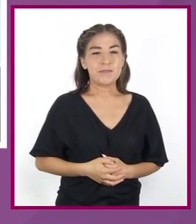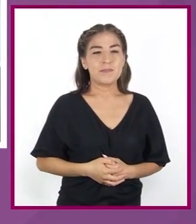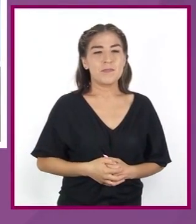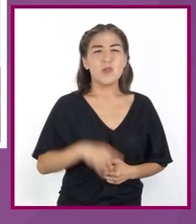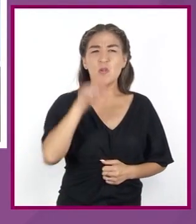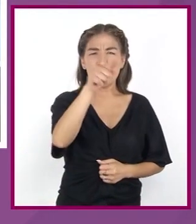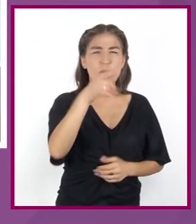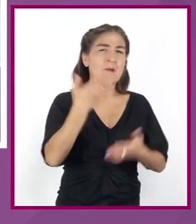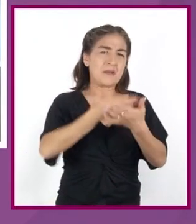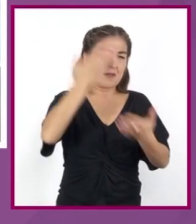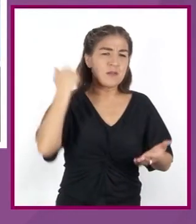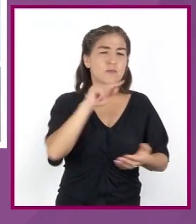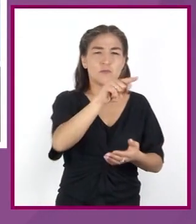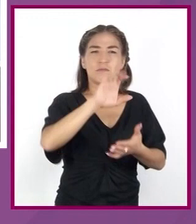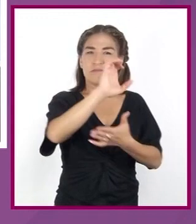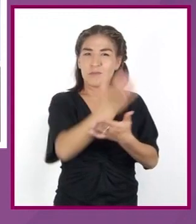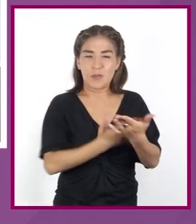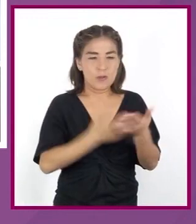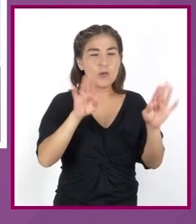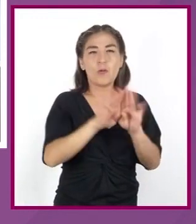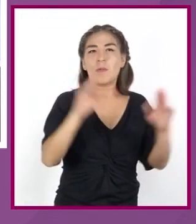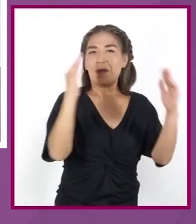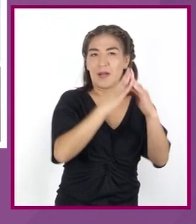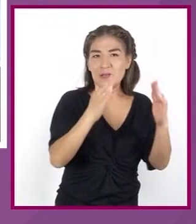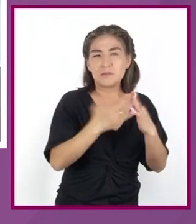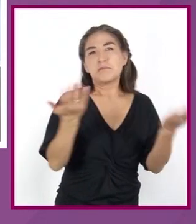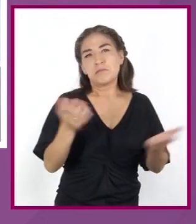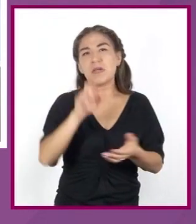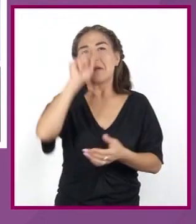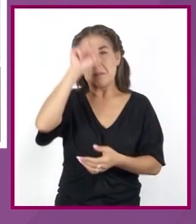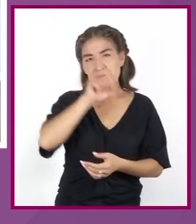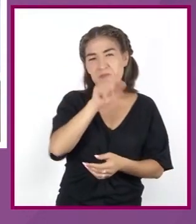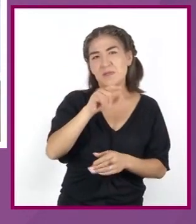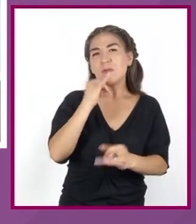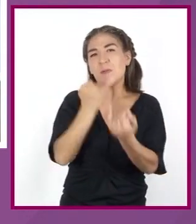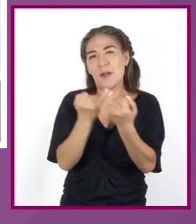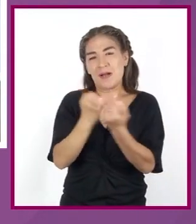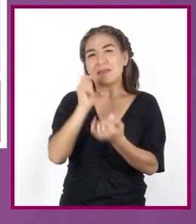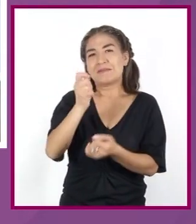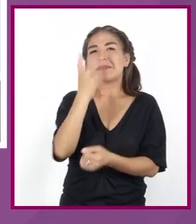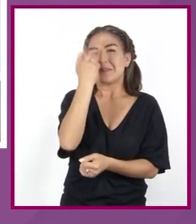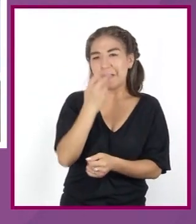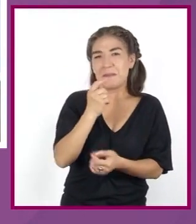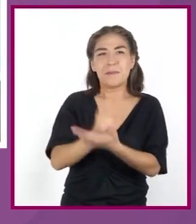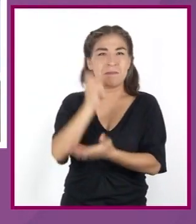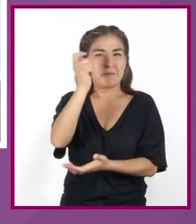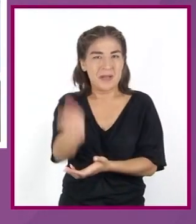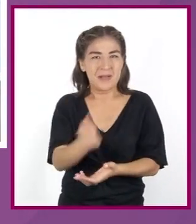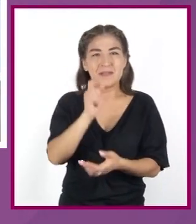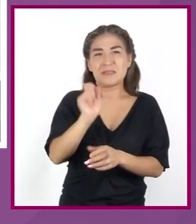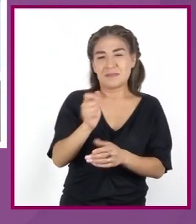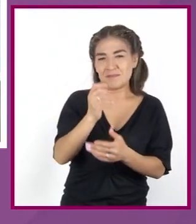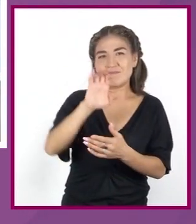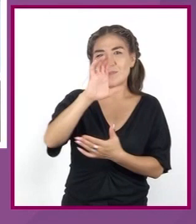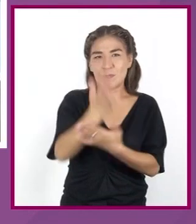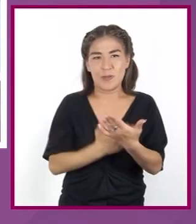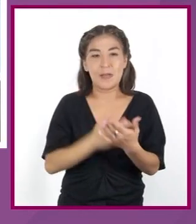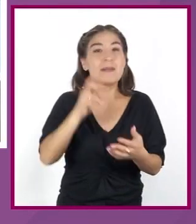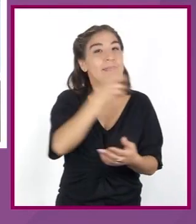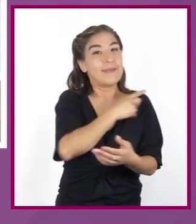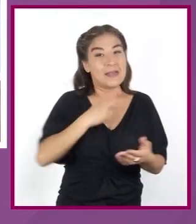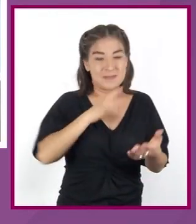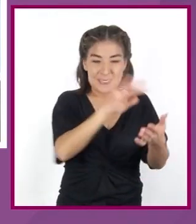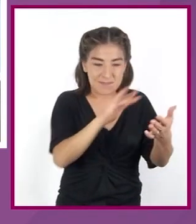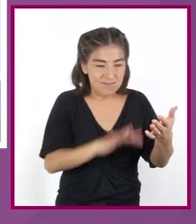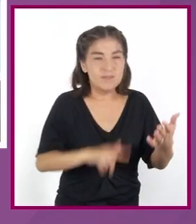vez han leído un contrato de arrendamiento o un contrato de televisión de paga? Es importante conocer este tipo de documentos